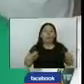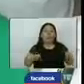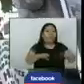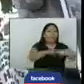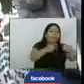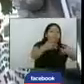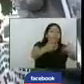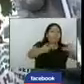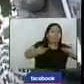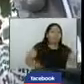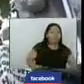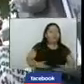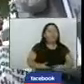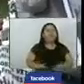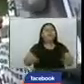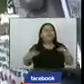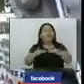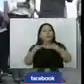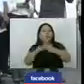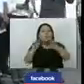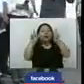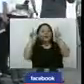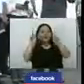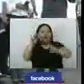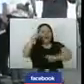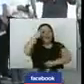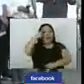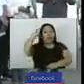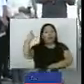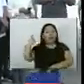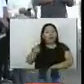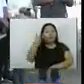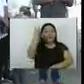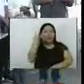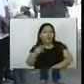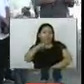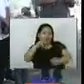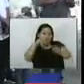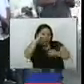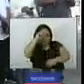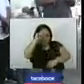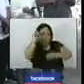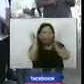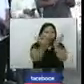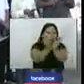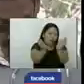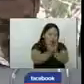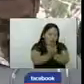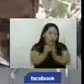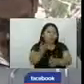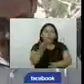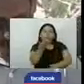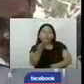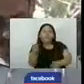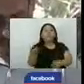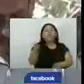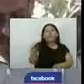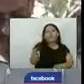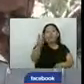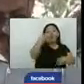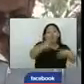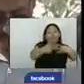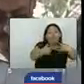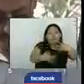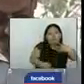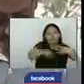violentando. De igual forma sostienen que para conmemorar el Día de la Clase Trabajadora pedirán la creación de un nuevo código de trabajo, la